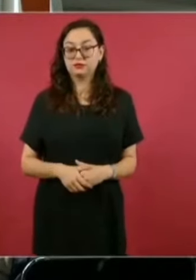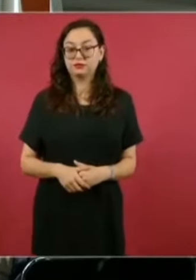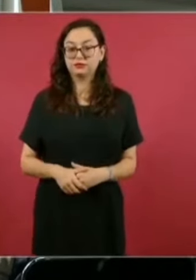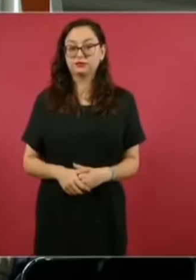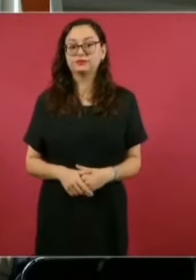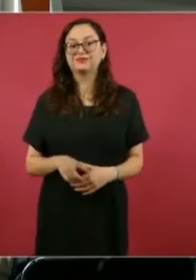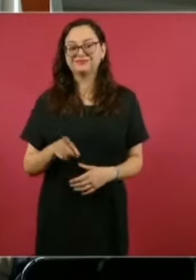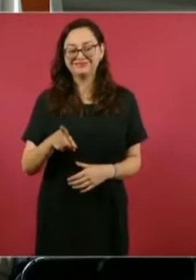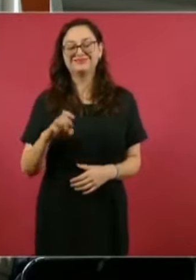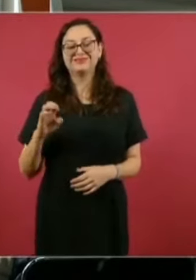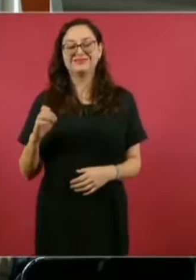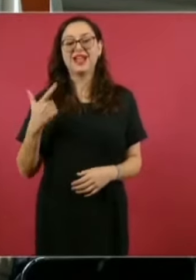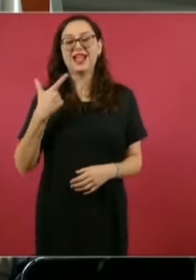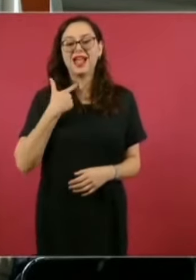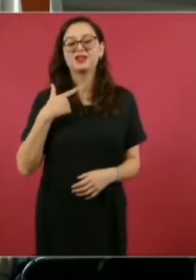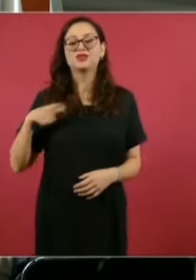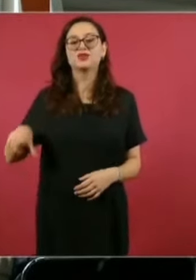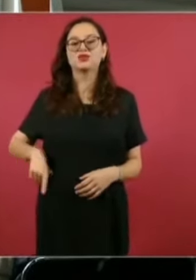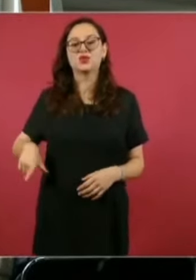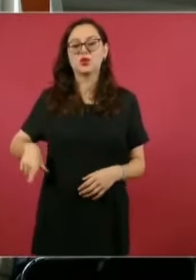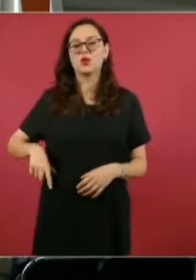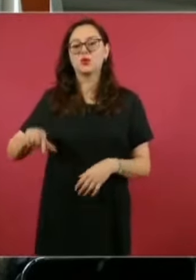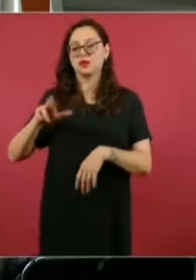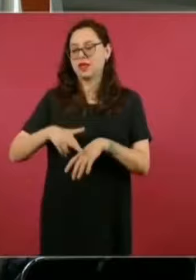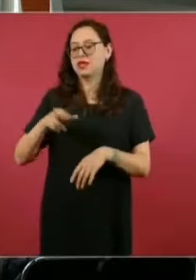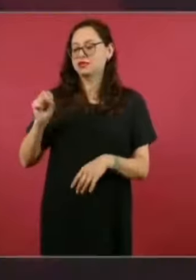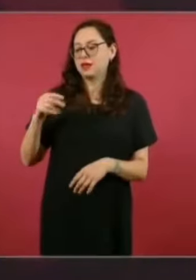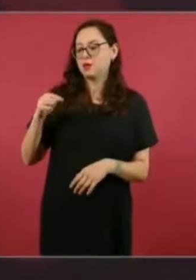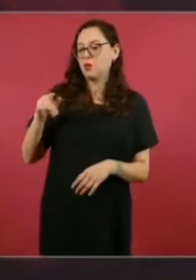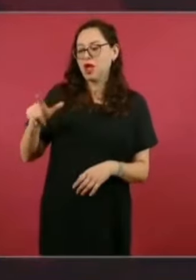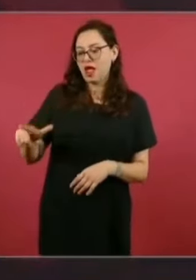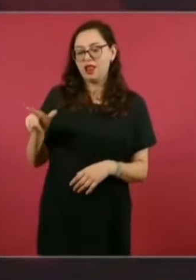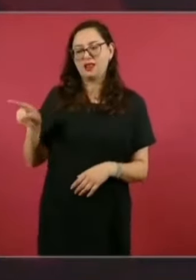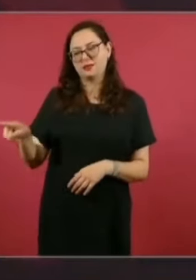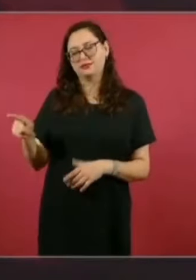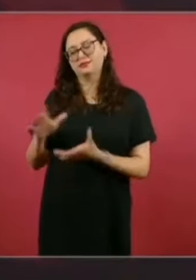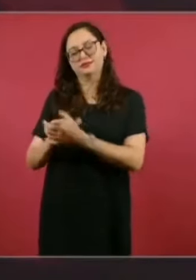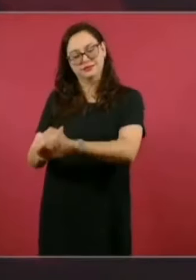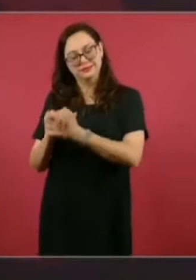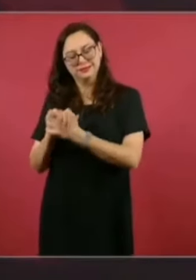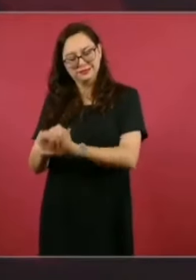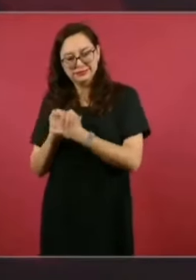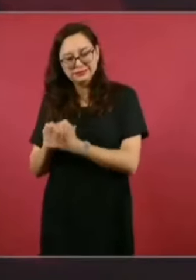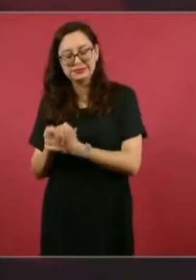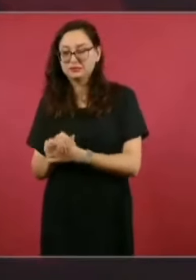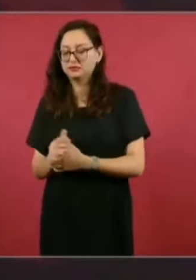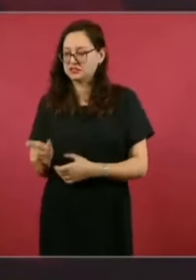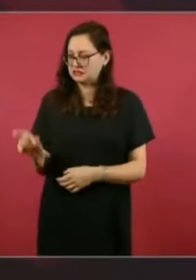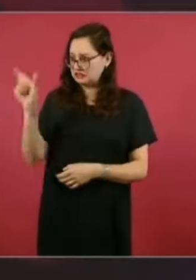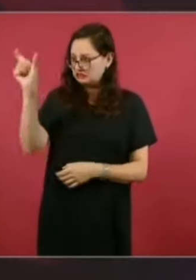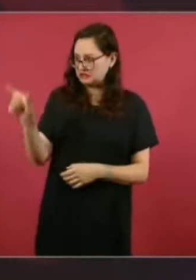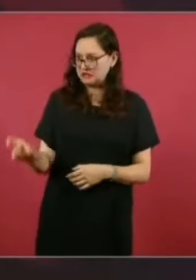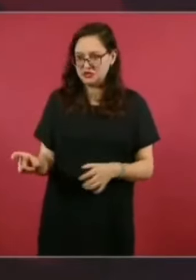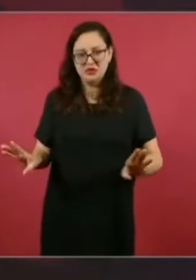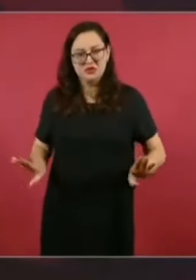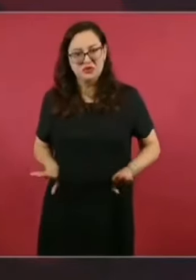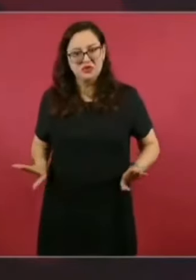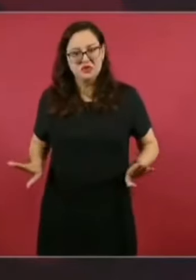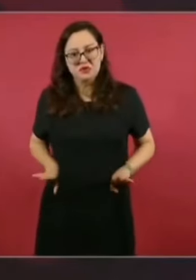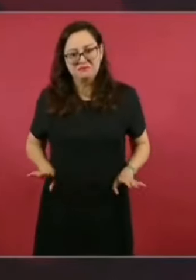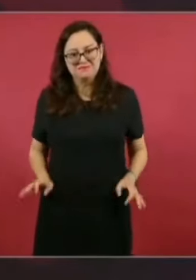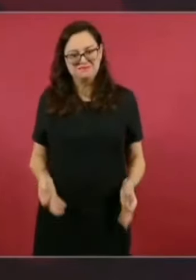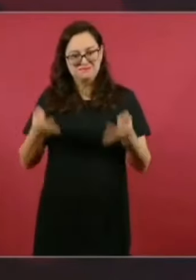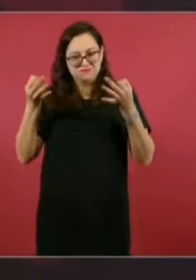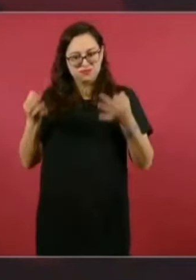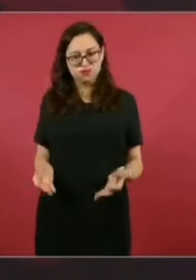al exgobernador Samuel Ocaña. Es un ejemplo. Fue